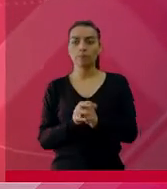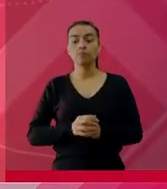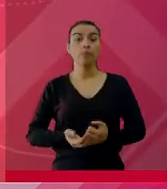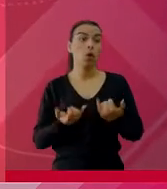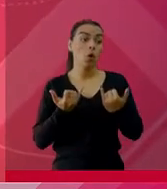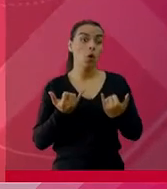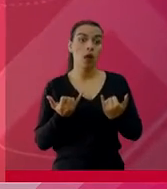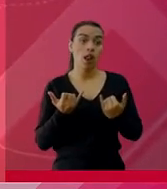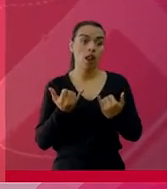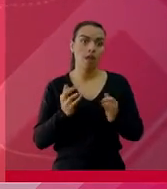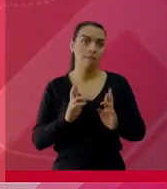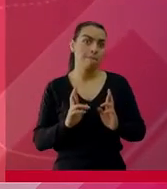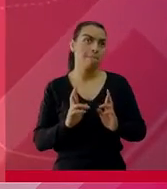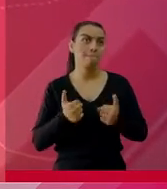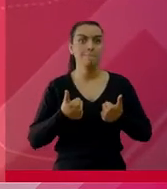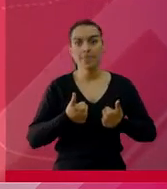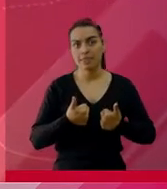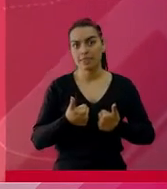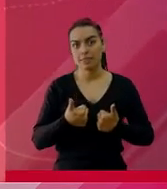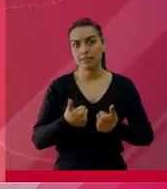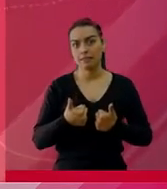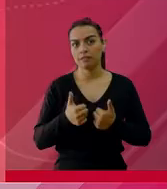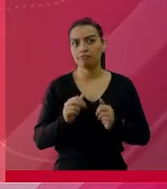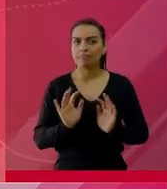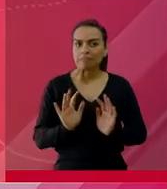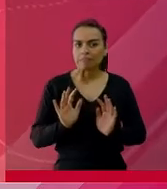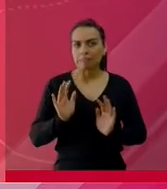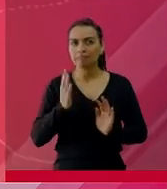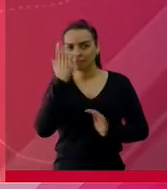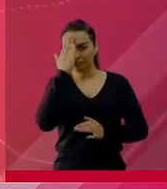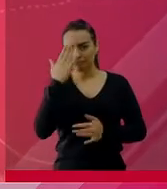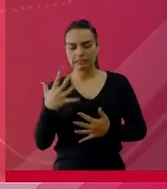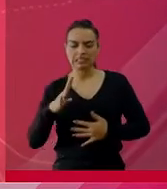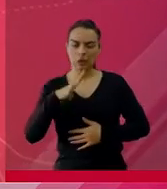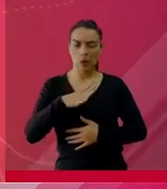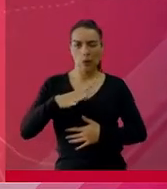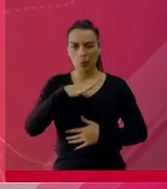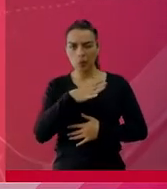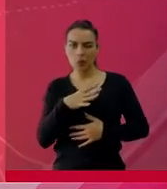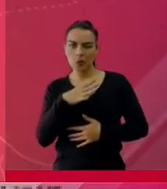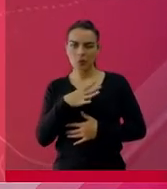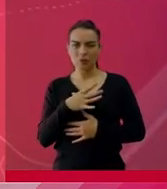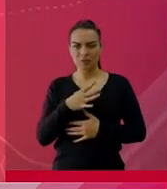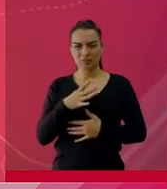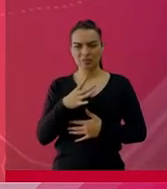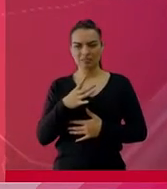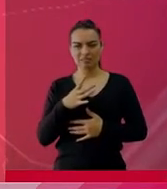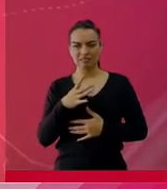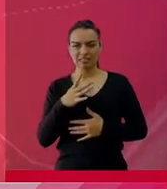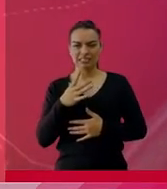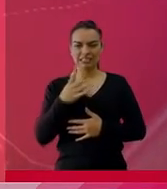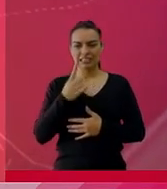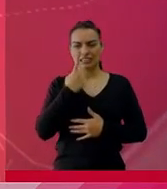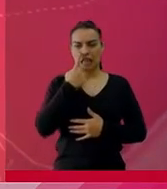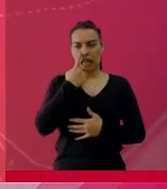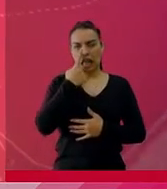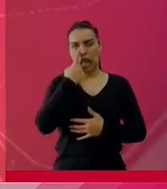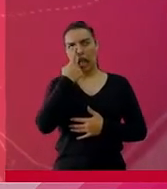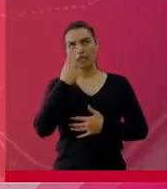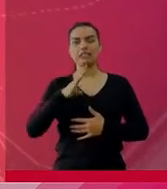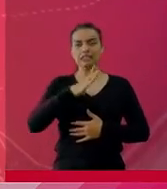la experiencia es como un poco incómoda en la toma de prueba realmente se siente un poco la incomodidad